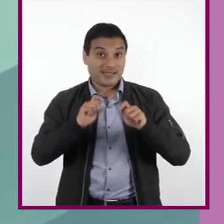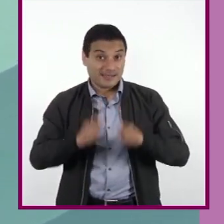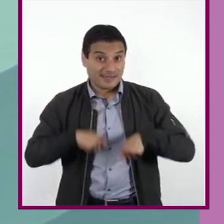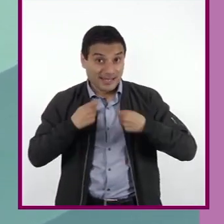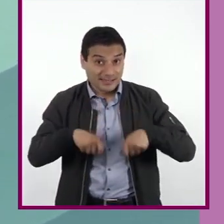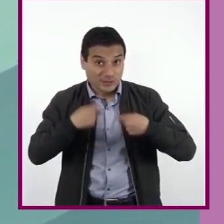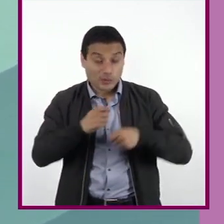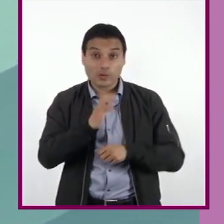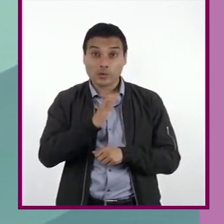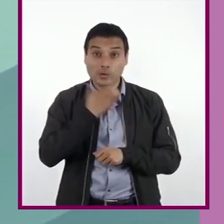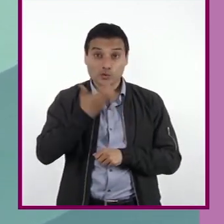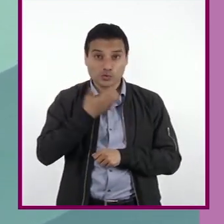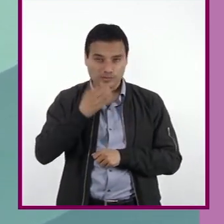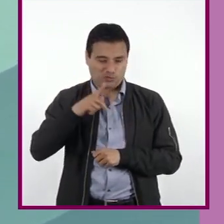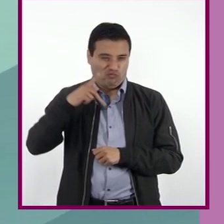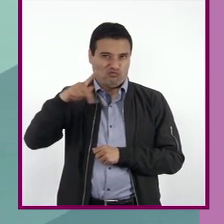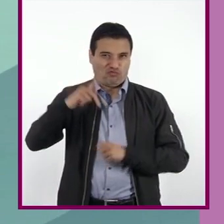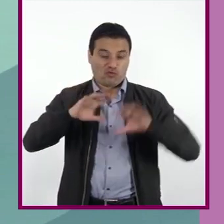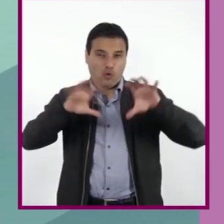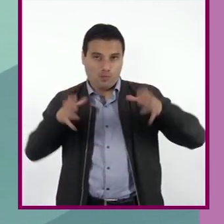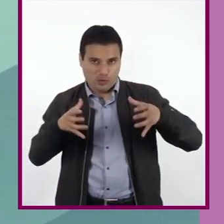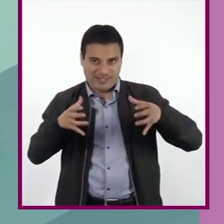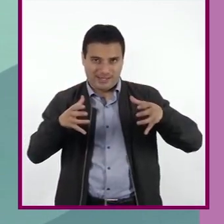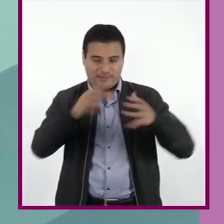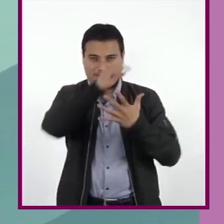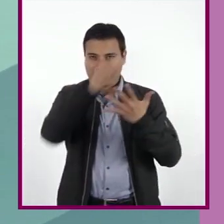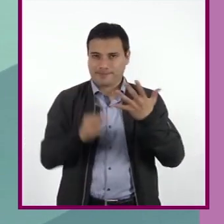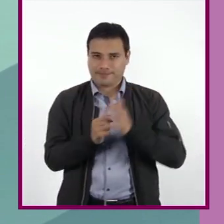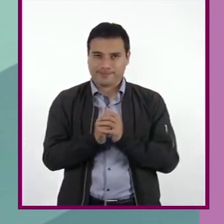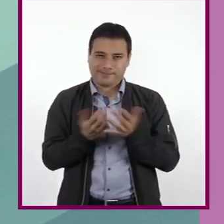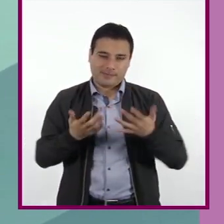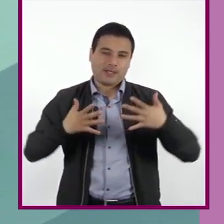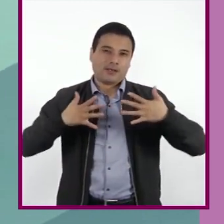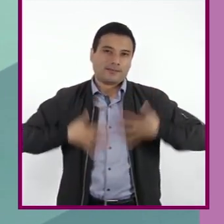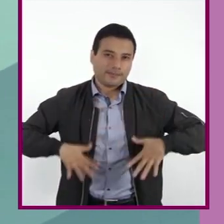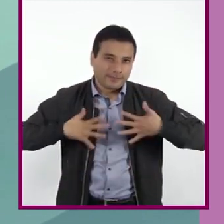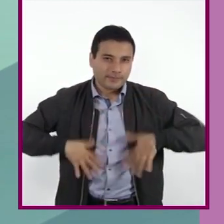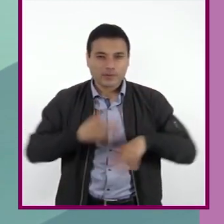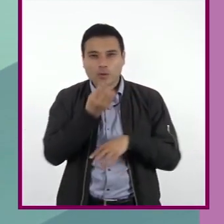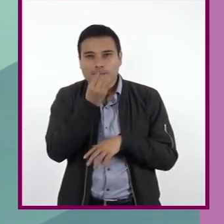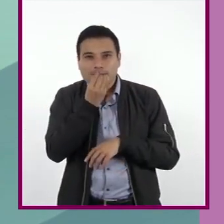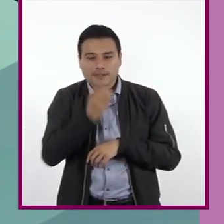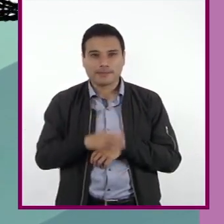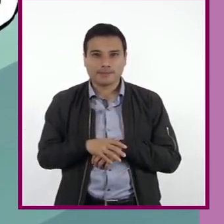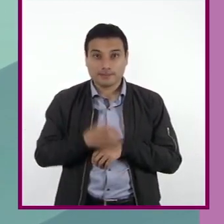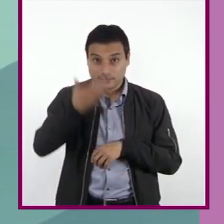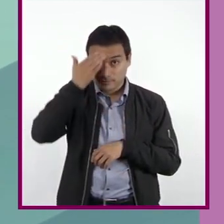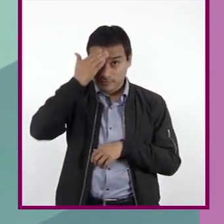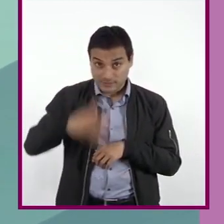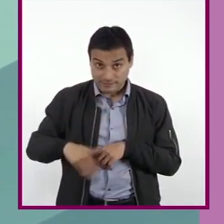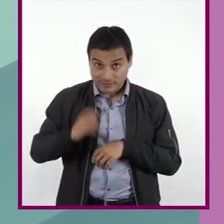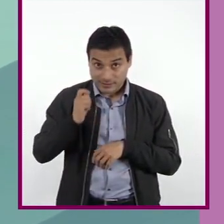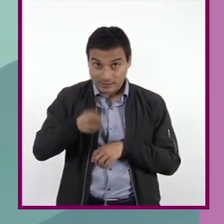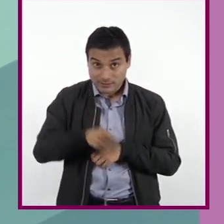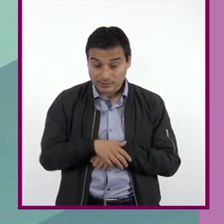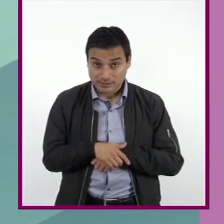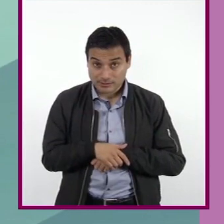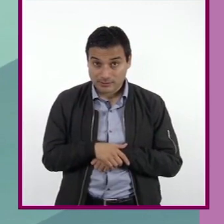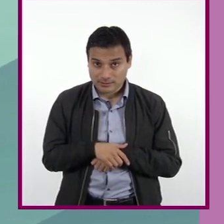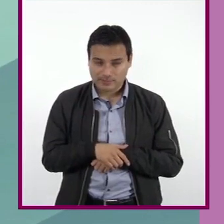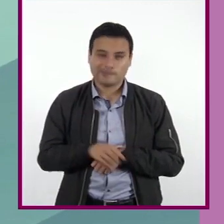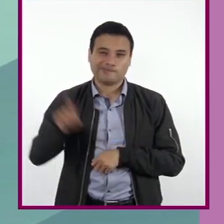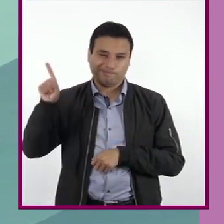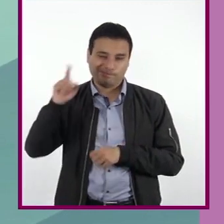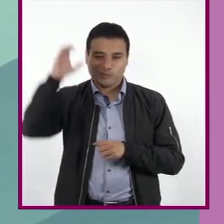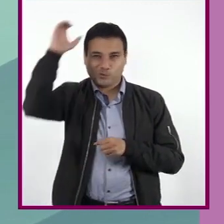costumbres de una comunidad, como la vestimenta o la comida. ¿Saben cuál es? Muy bien, la